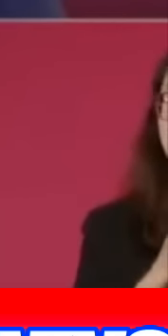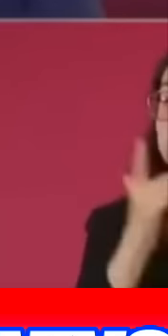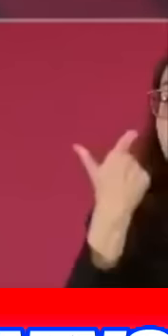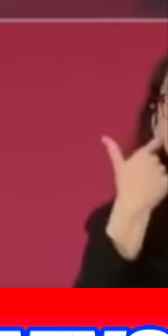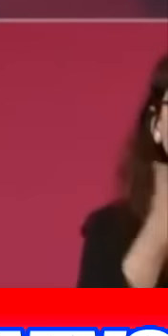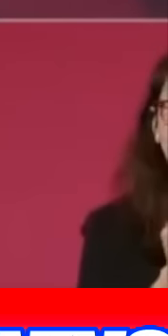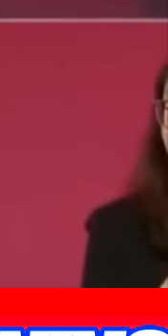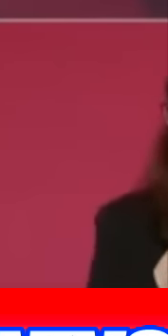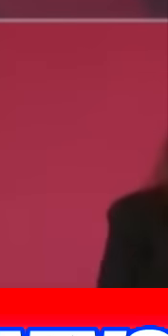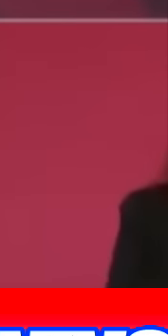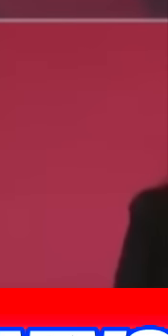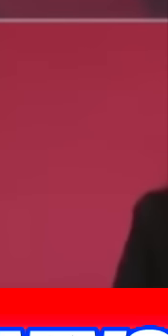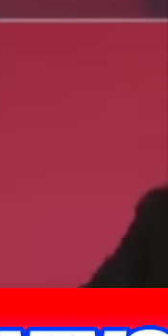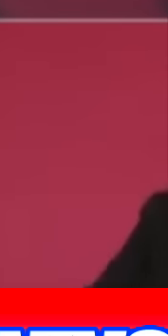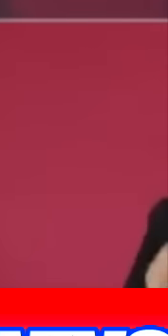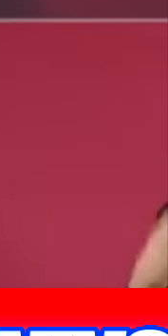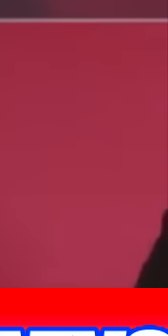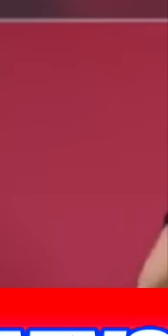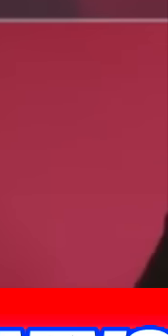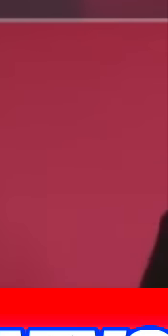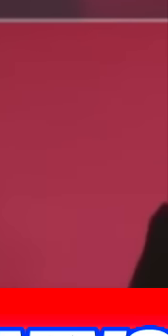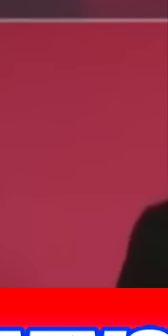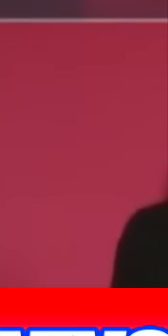Entonces, ya está de moda